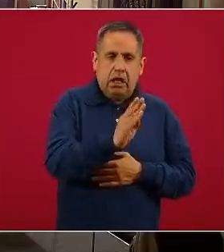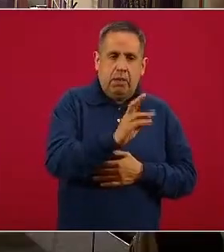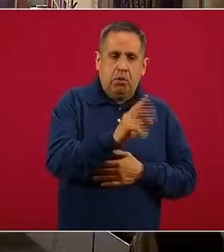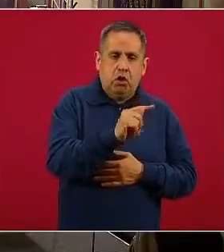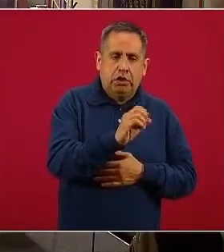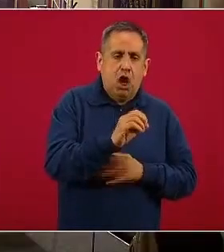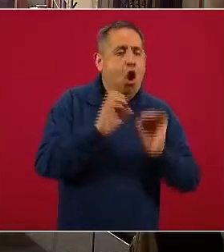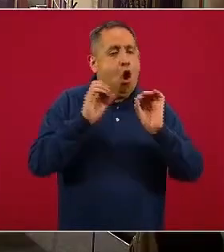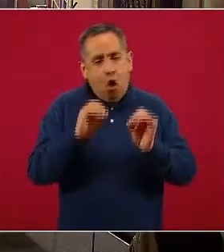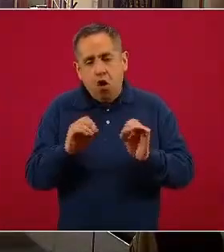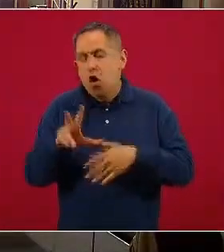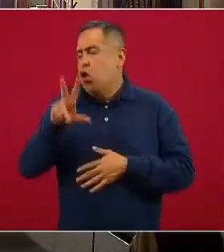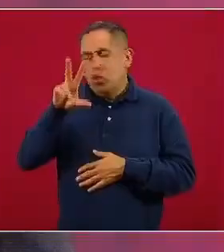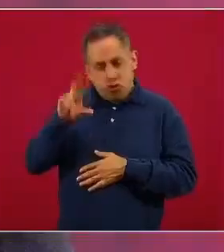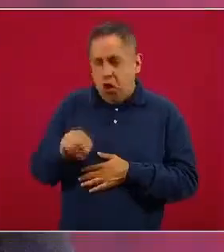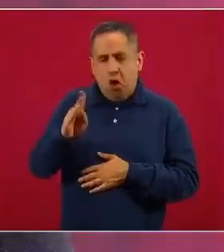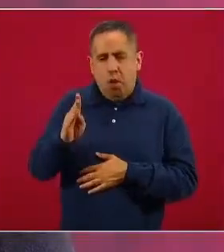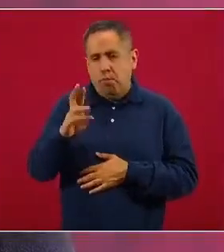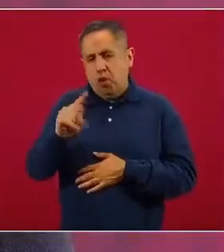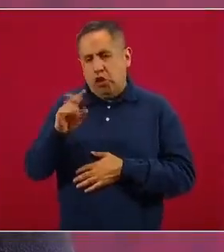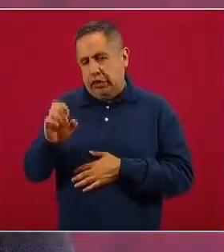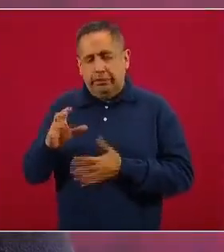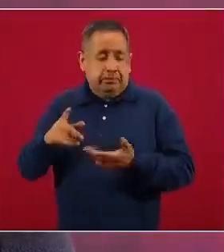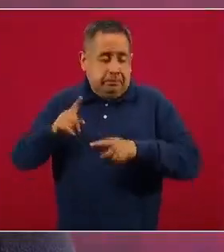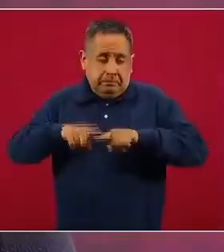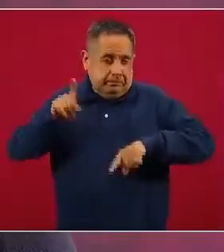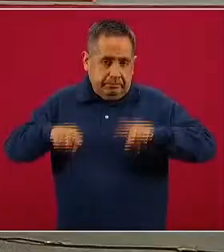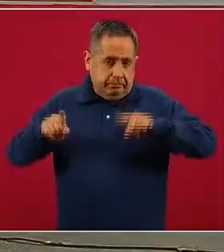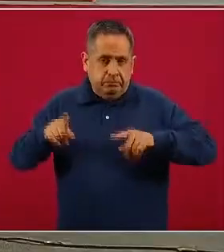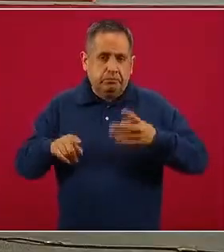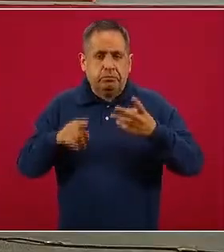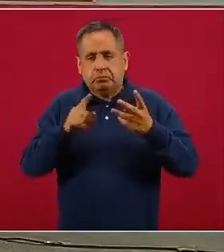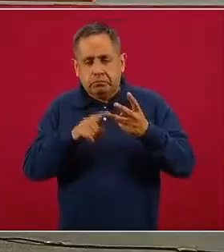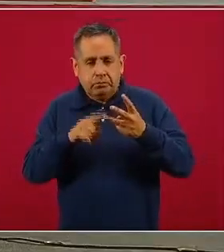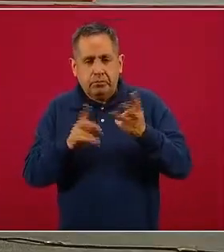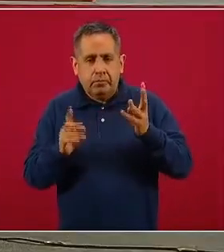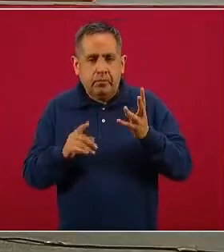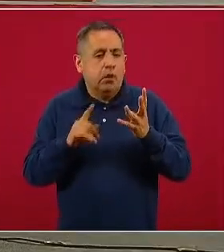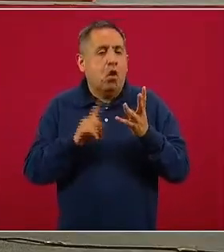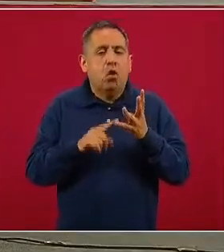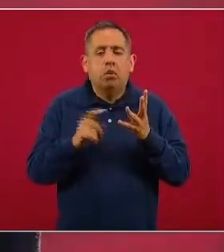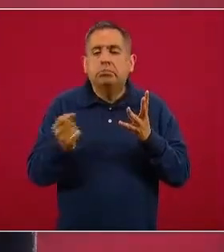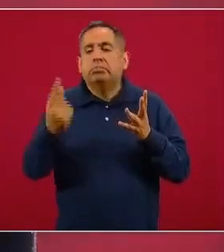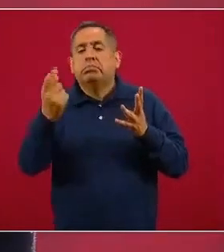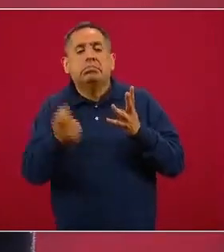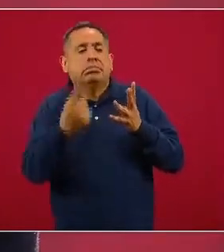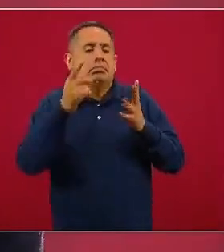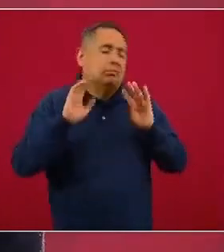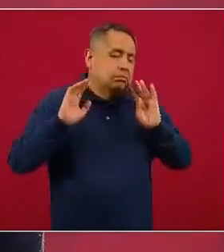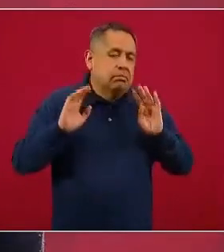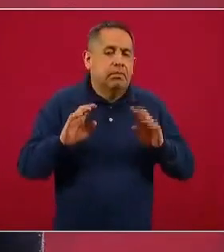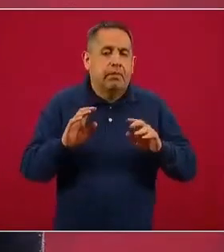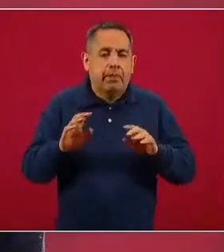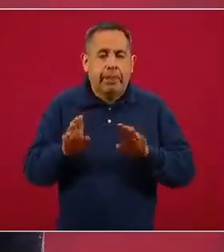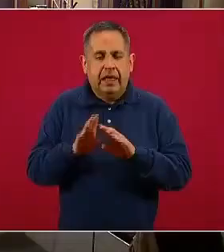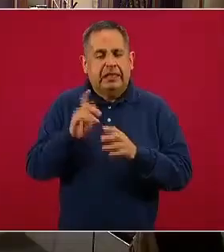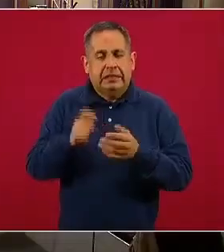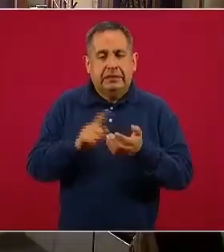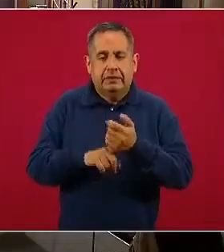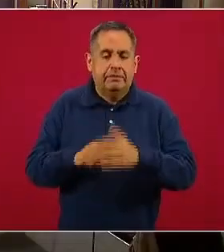base científica de que estamos ante un brote o tal evento se comportó o fue un brote